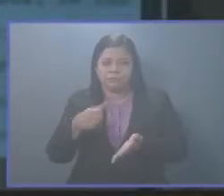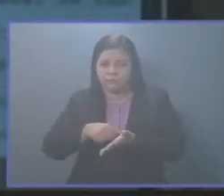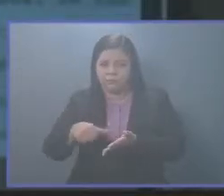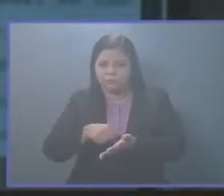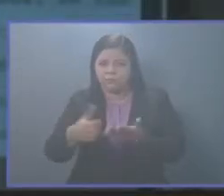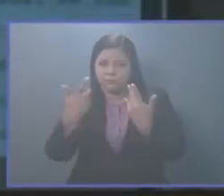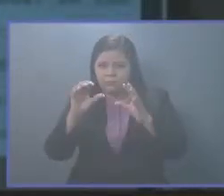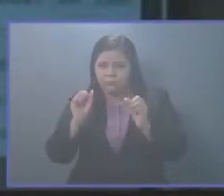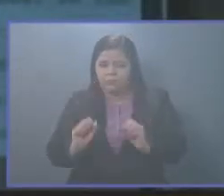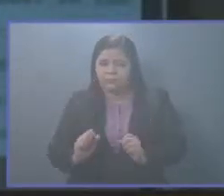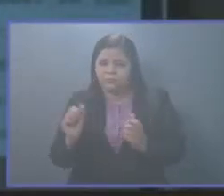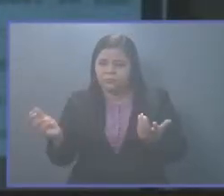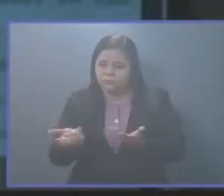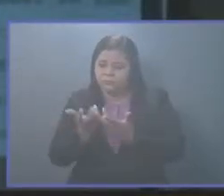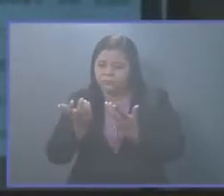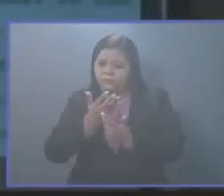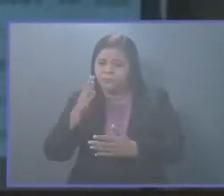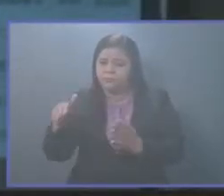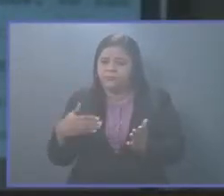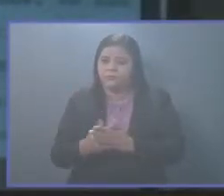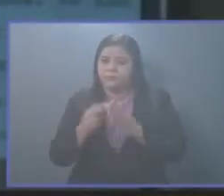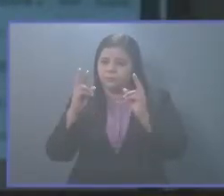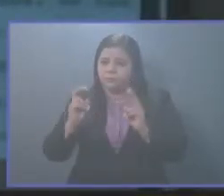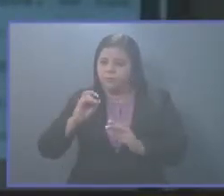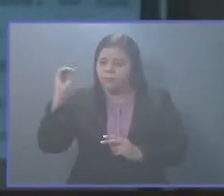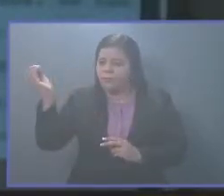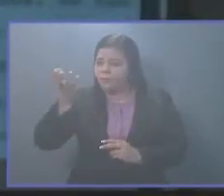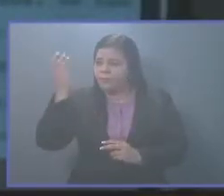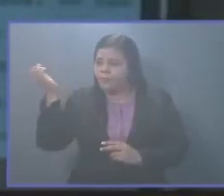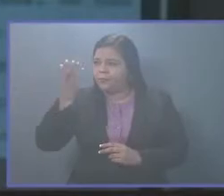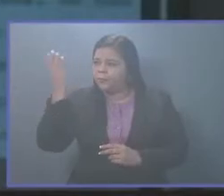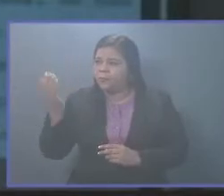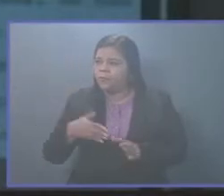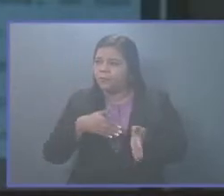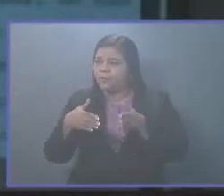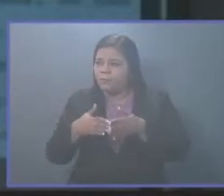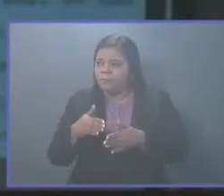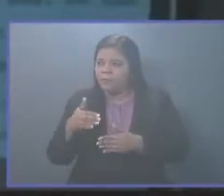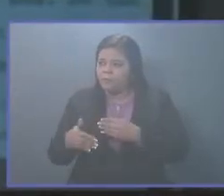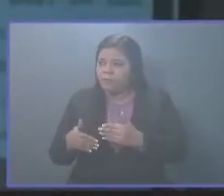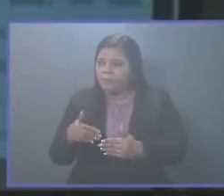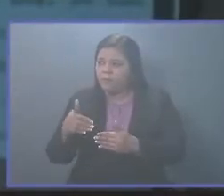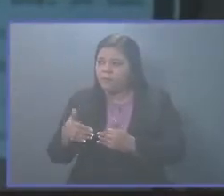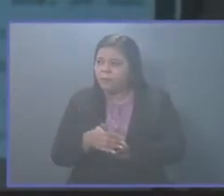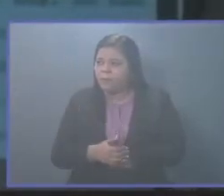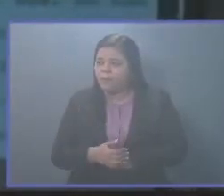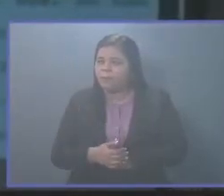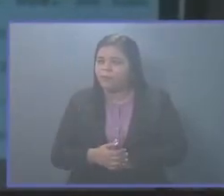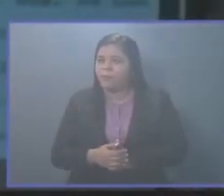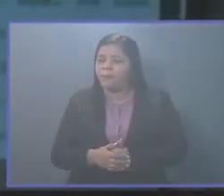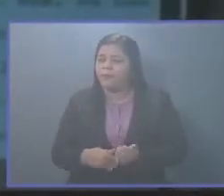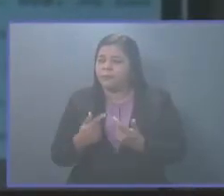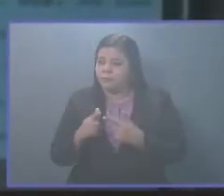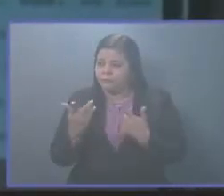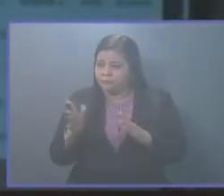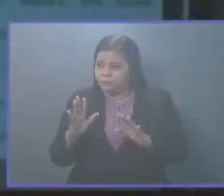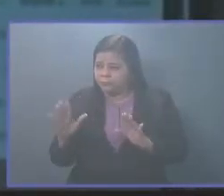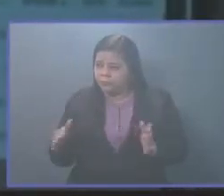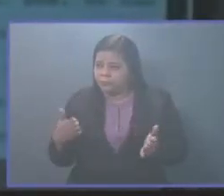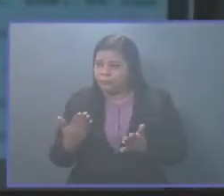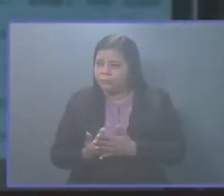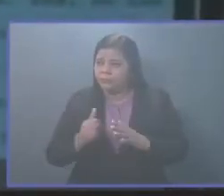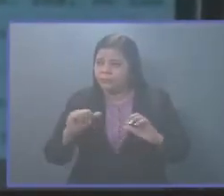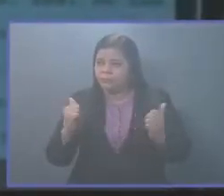y controlar la respuesta ante la emergencia y emprender el proceso de recuperación y reconstrucción económica. Asociado con el